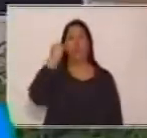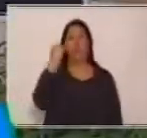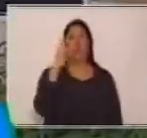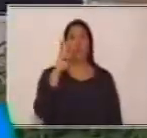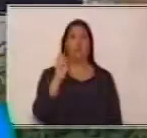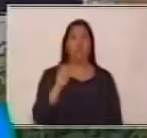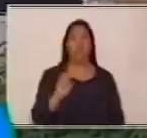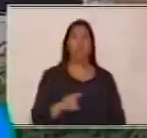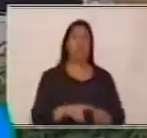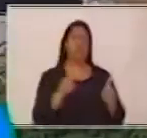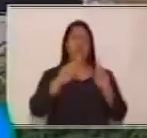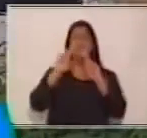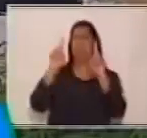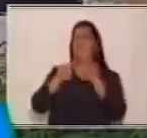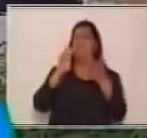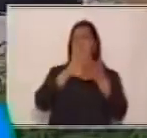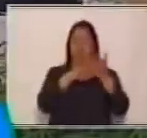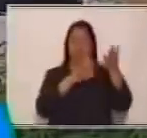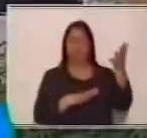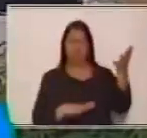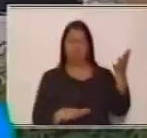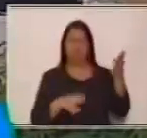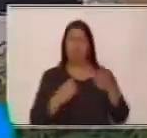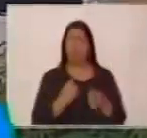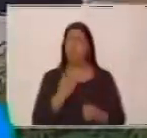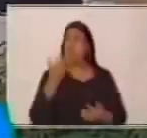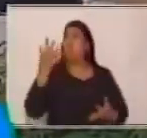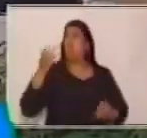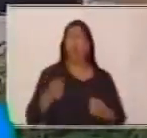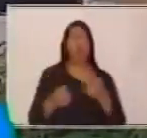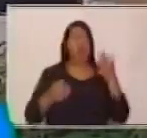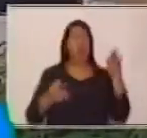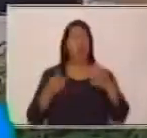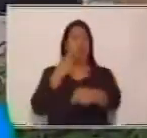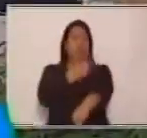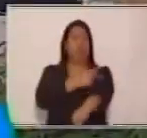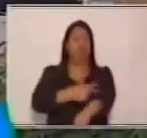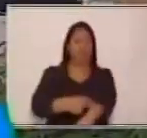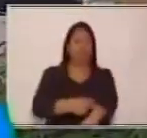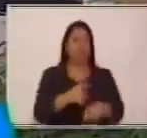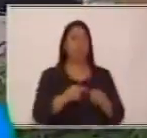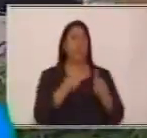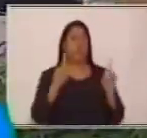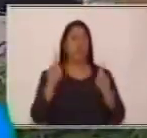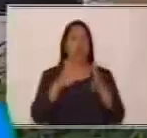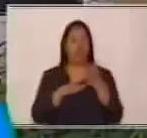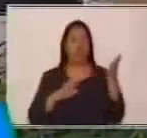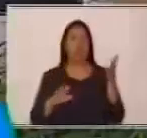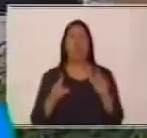y texto poético, y cómo estos significados se pueden aplicar en cada texto.